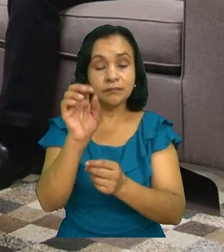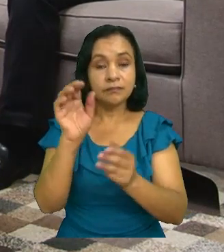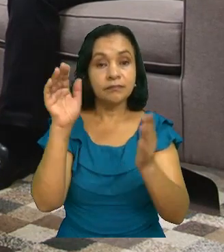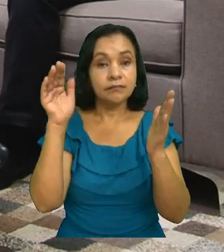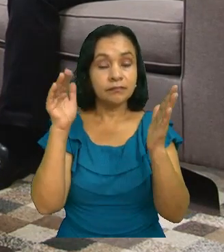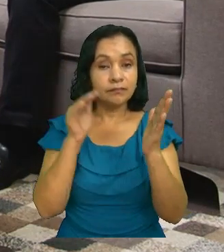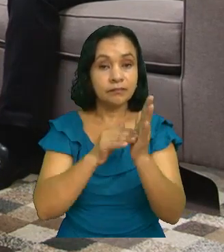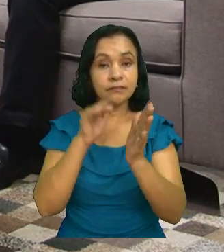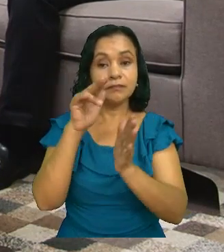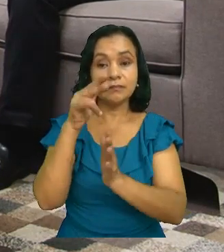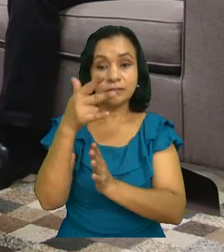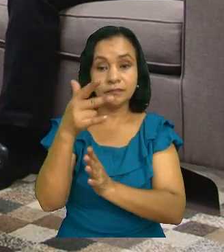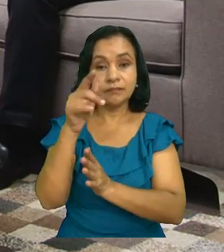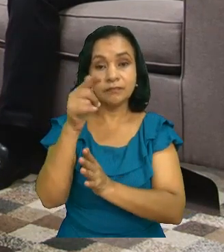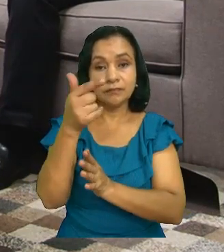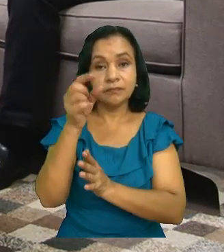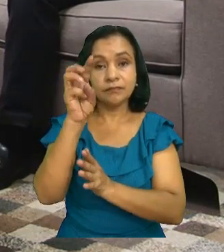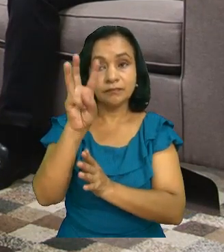20.873 millones de córdobas.